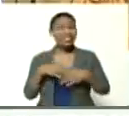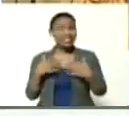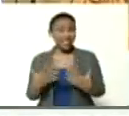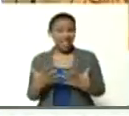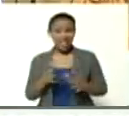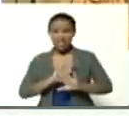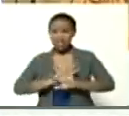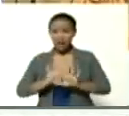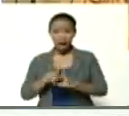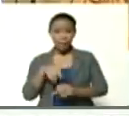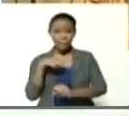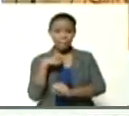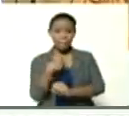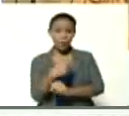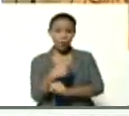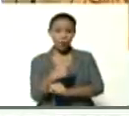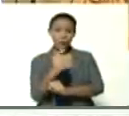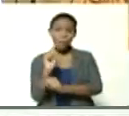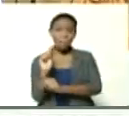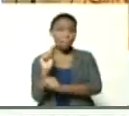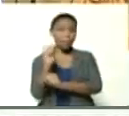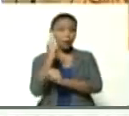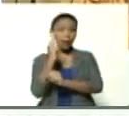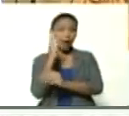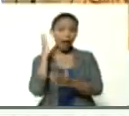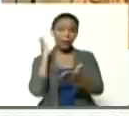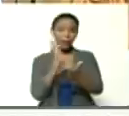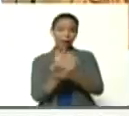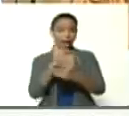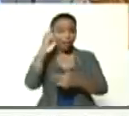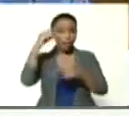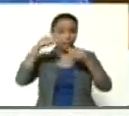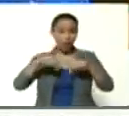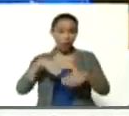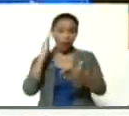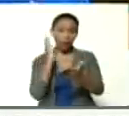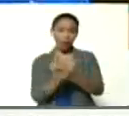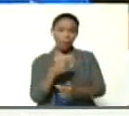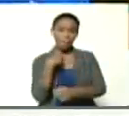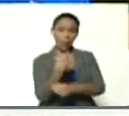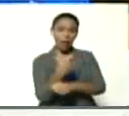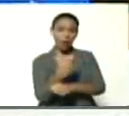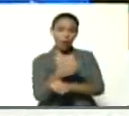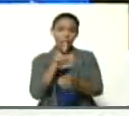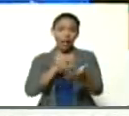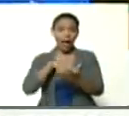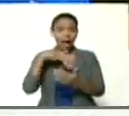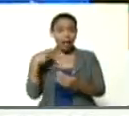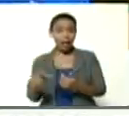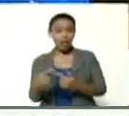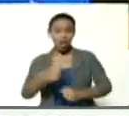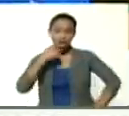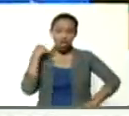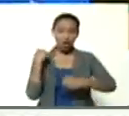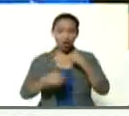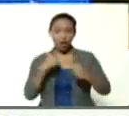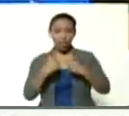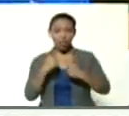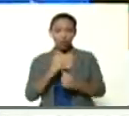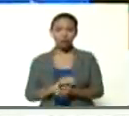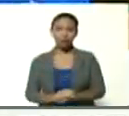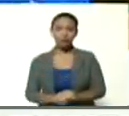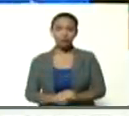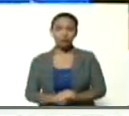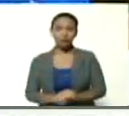depositó su primera parte, la mitad, el día de hoy, cayendo y corriendo.